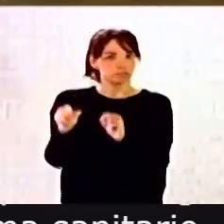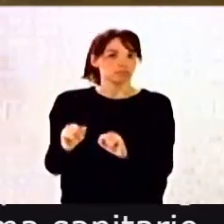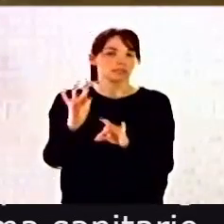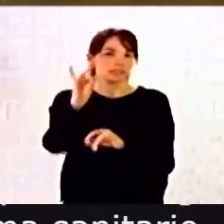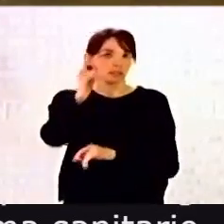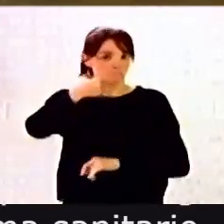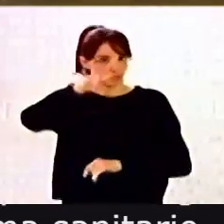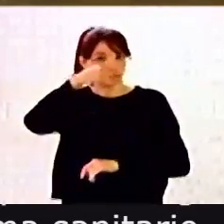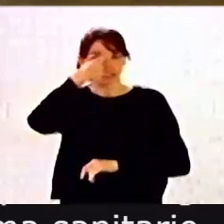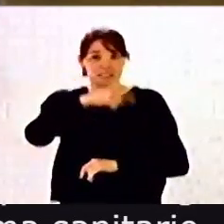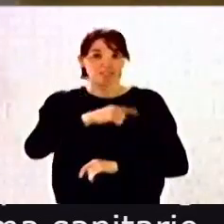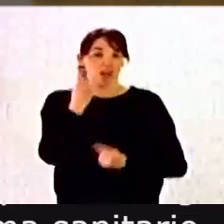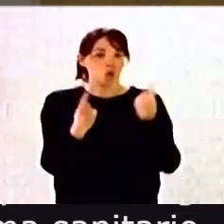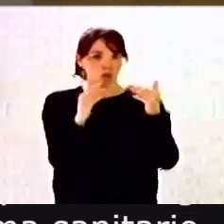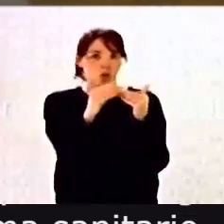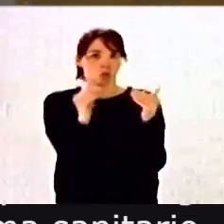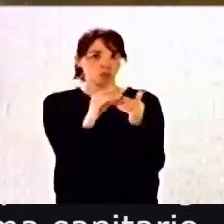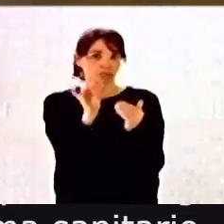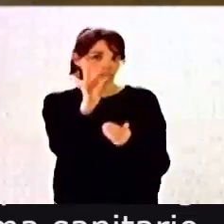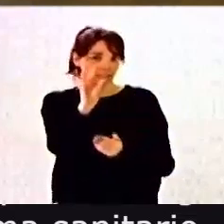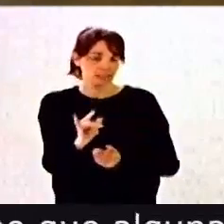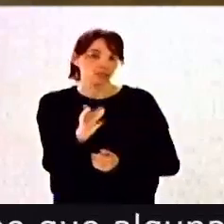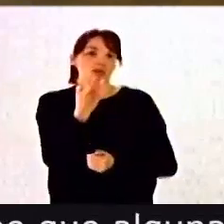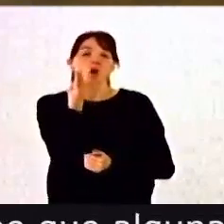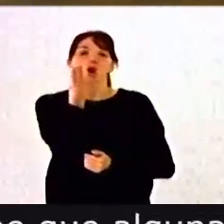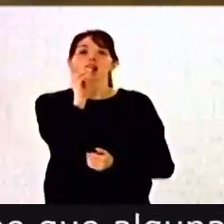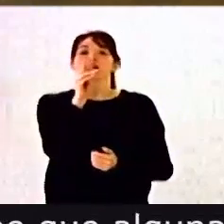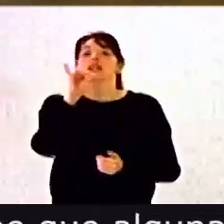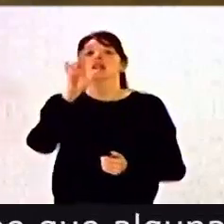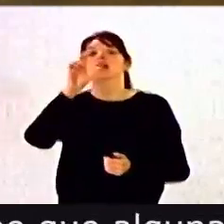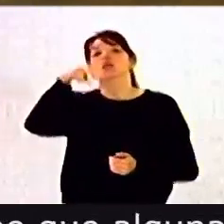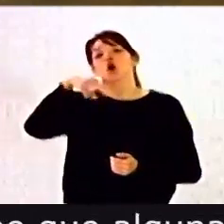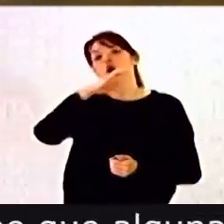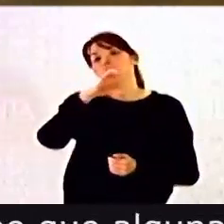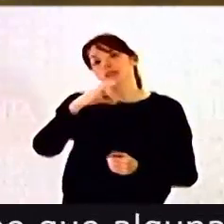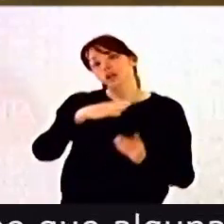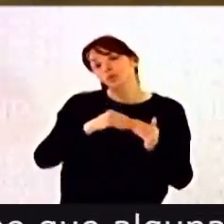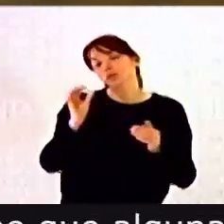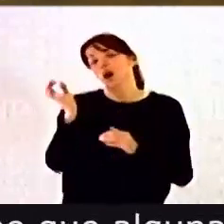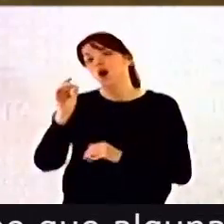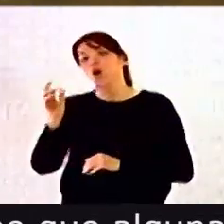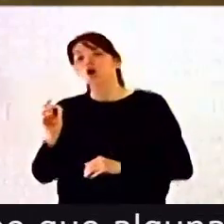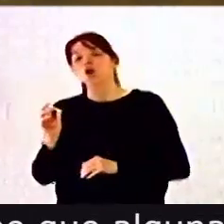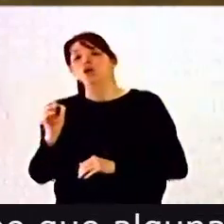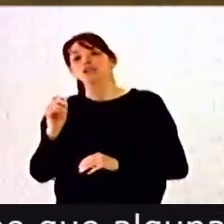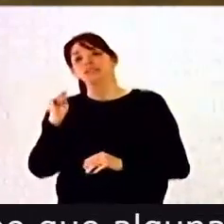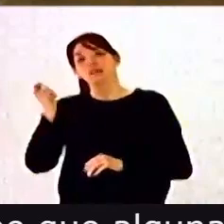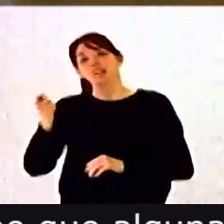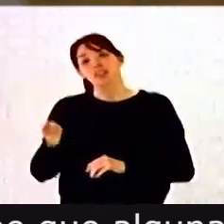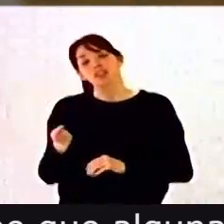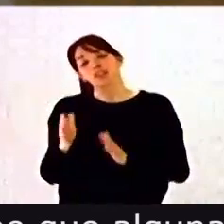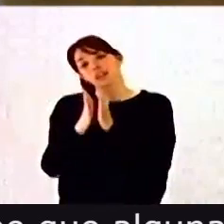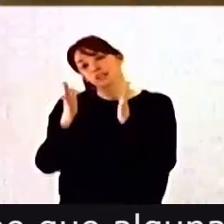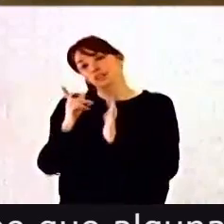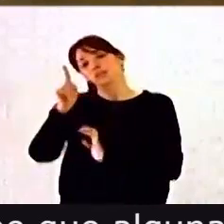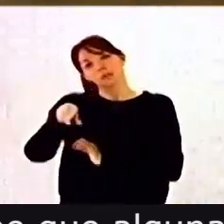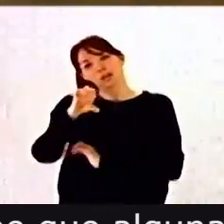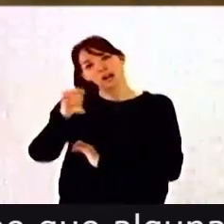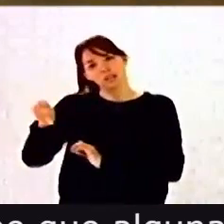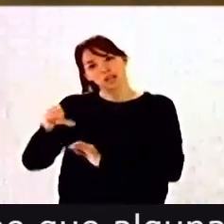usted que alguna hemos utilizado. Hemos utilizado Quirón de Cáceres o hemos utilizado San Francisco de Cáceres porque en los primeros